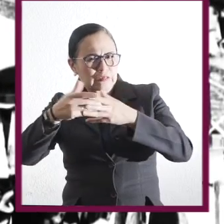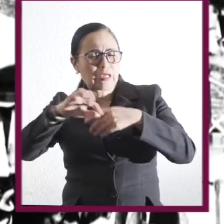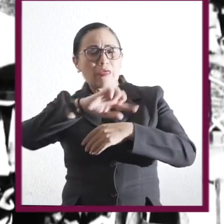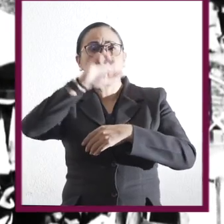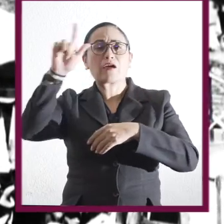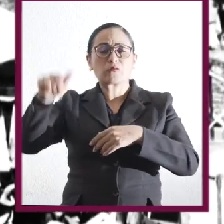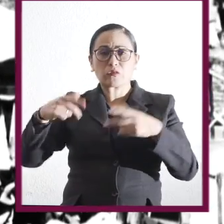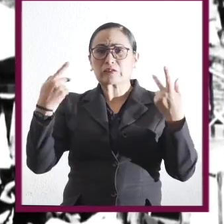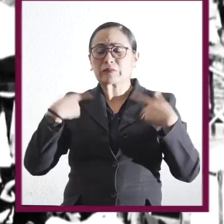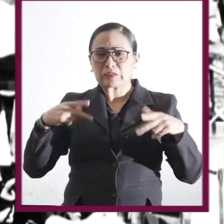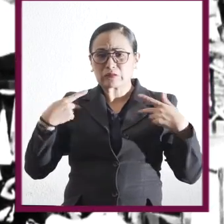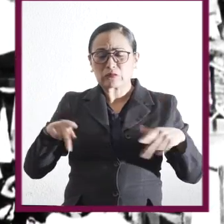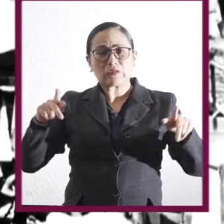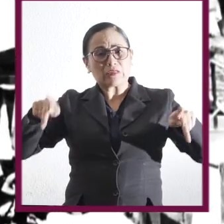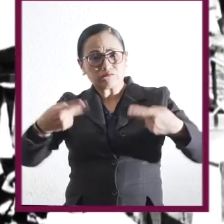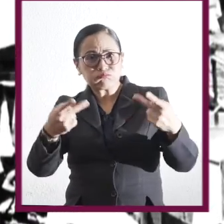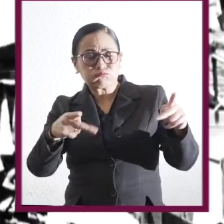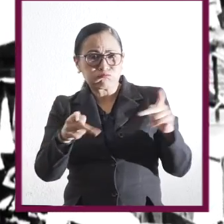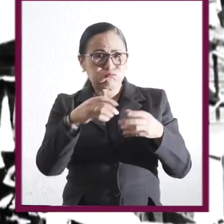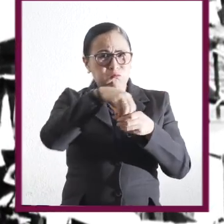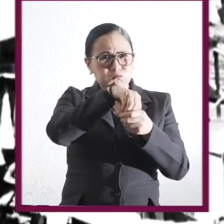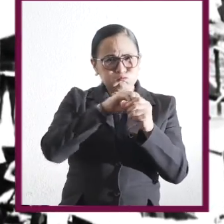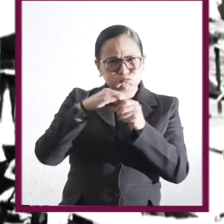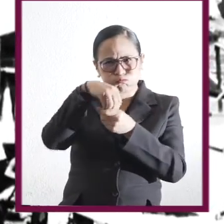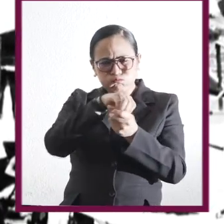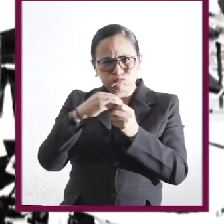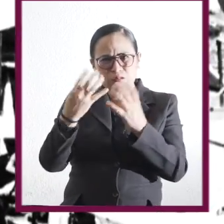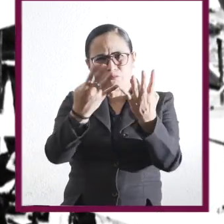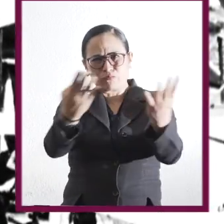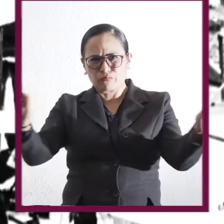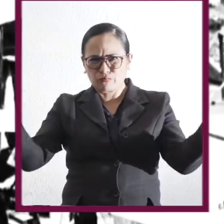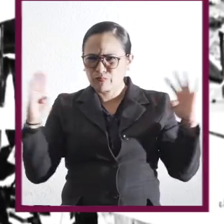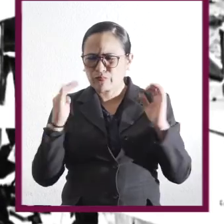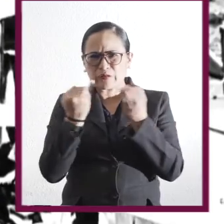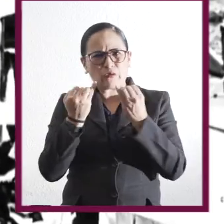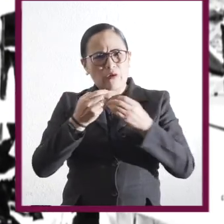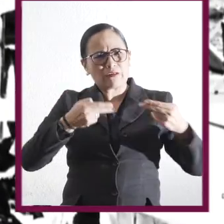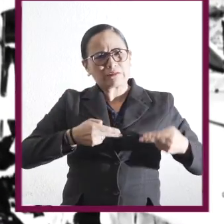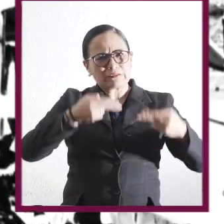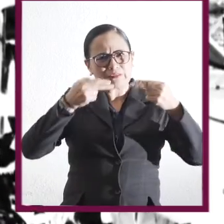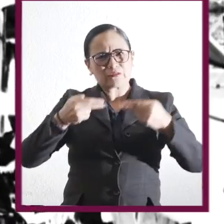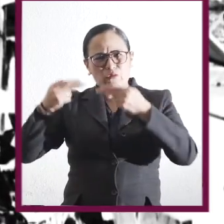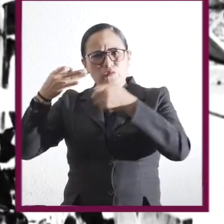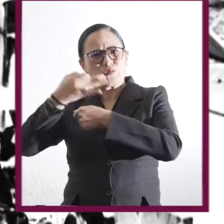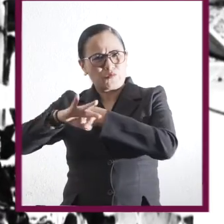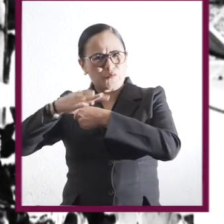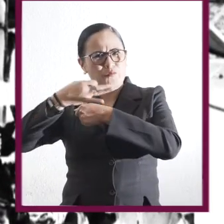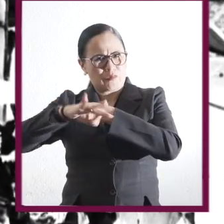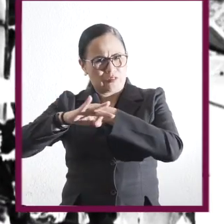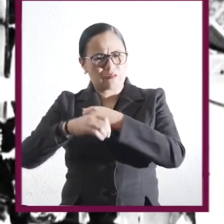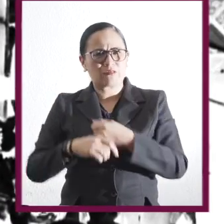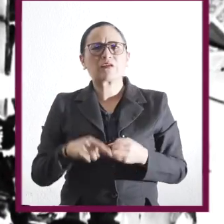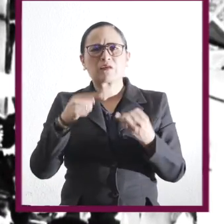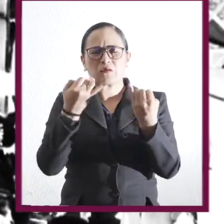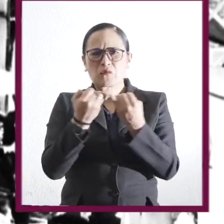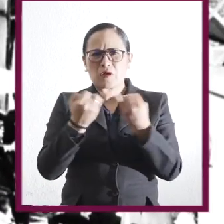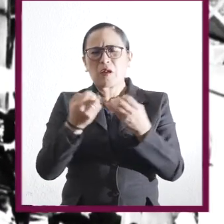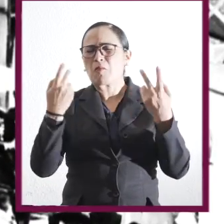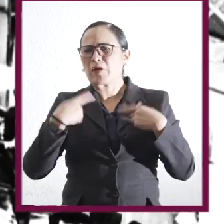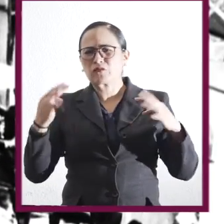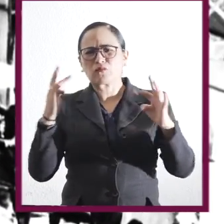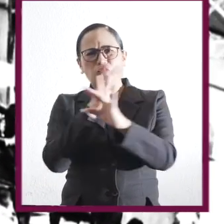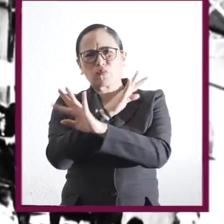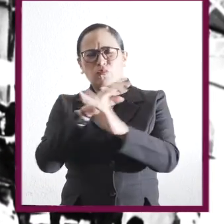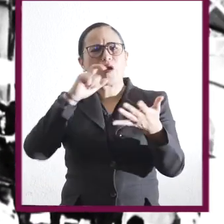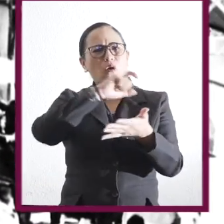que pronto quedó rebasada por el número de vendedores y fue rodeada por numerosos puestos callejeros. Los transeúntes